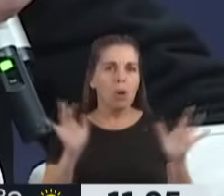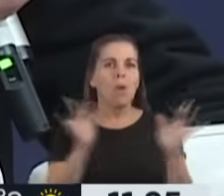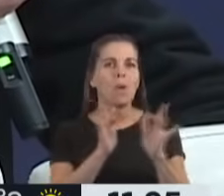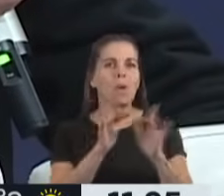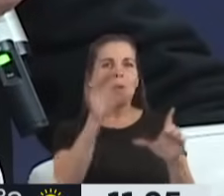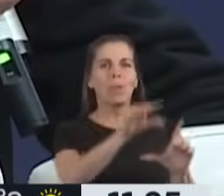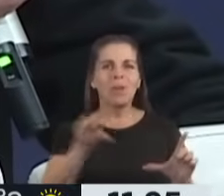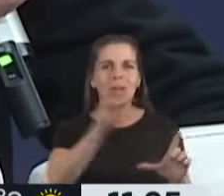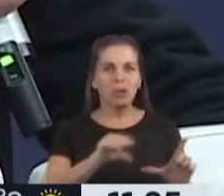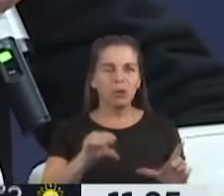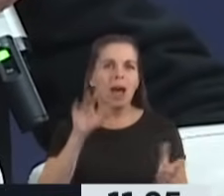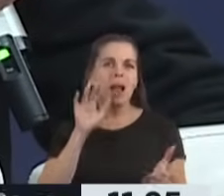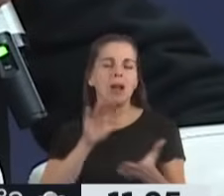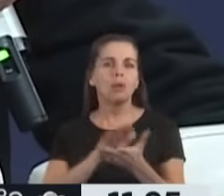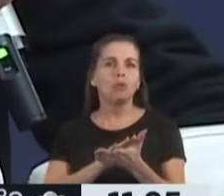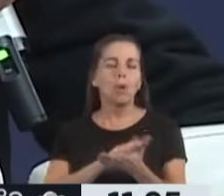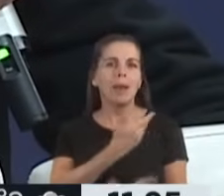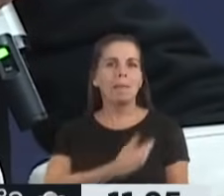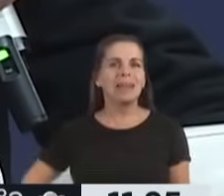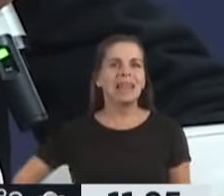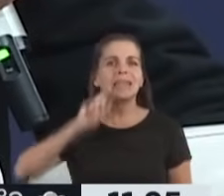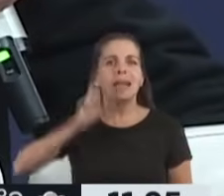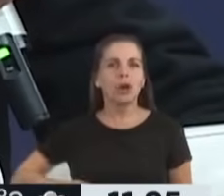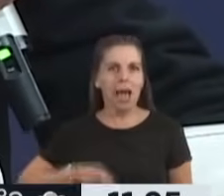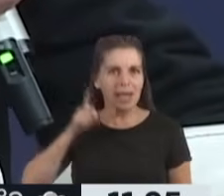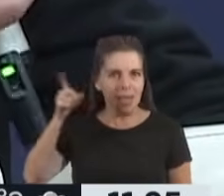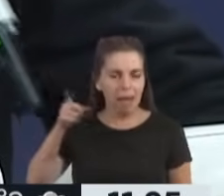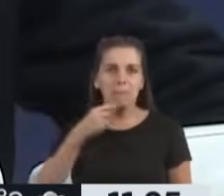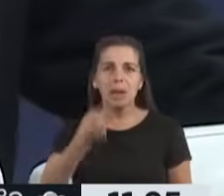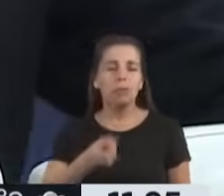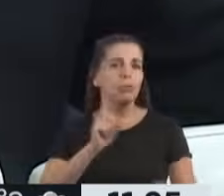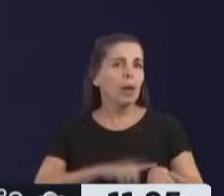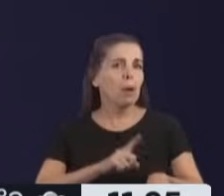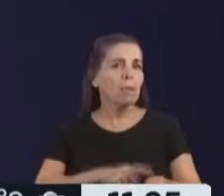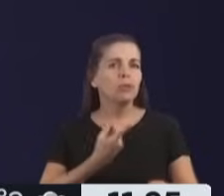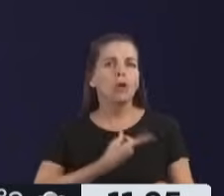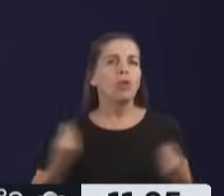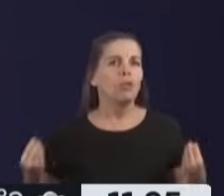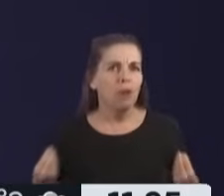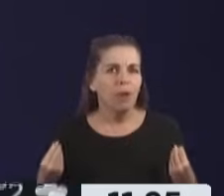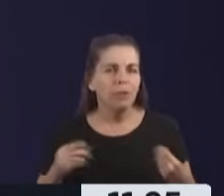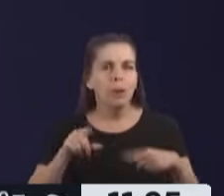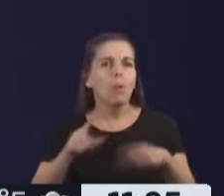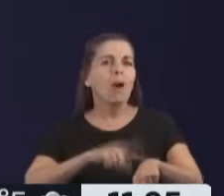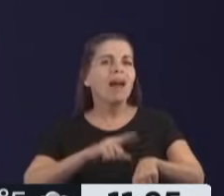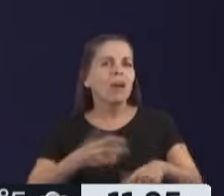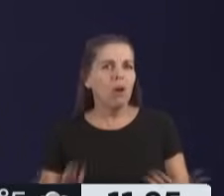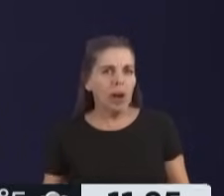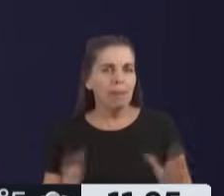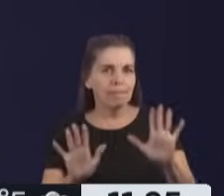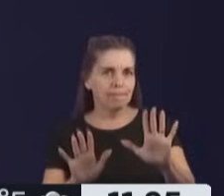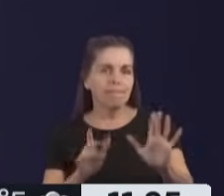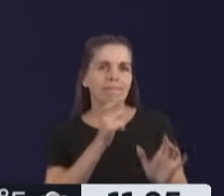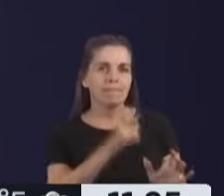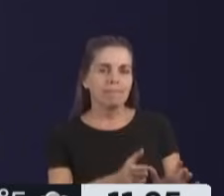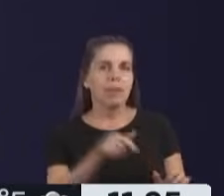con Volodymyr Zelensky, el presidente de Ucrania. ¿Dónde y cuándo va a ser? Bueno, en principio la reunión, yo después ingresé a